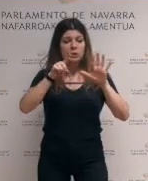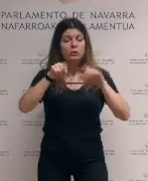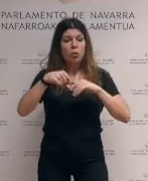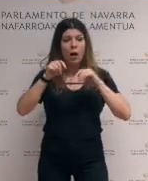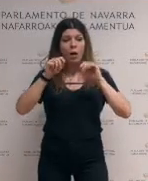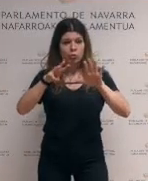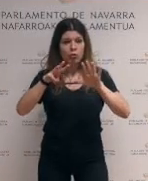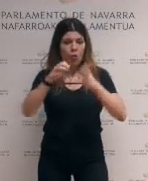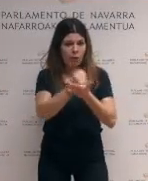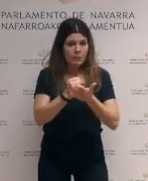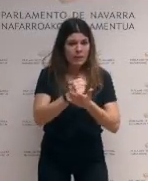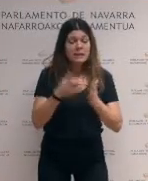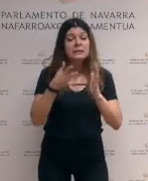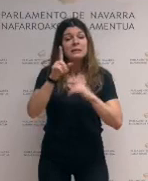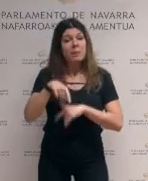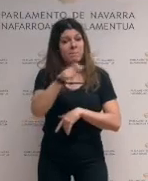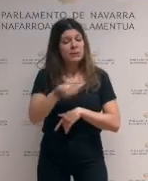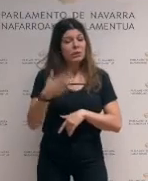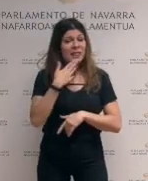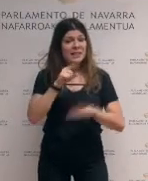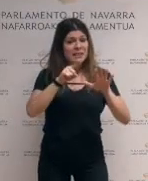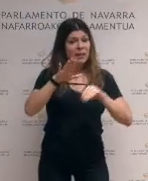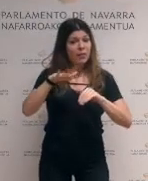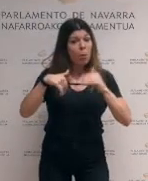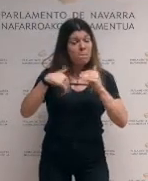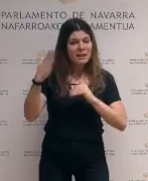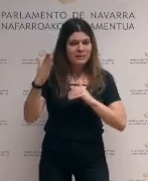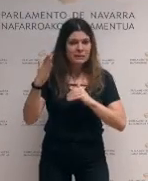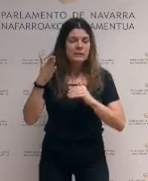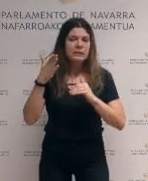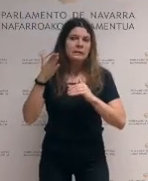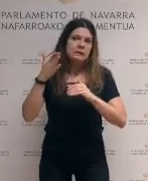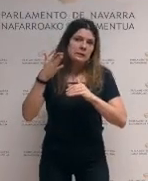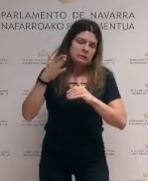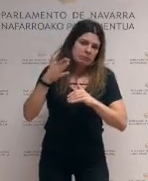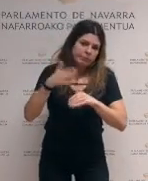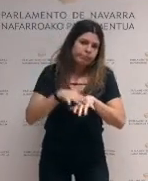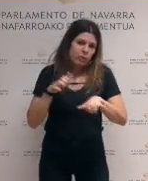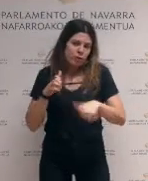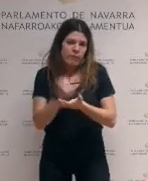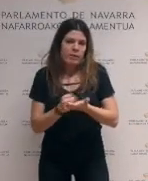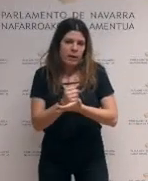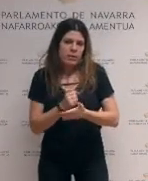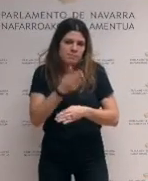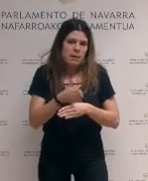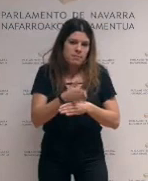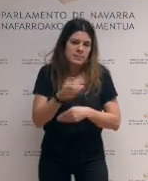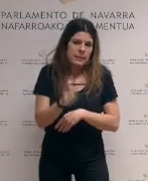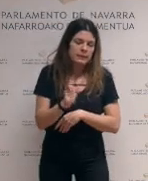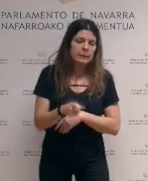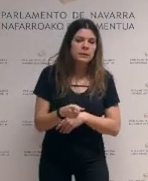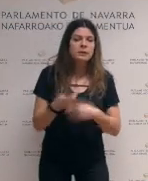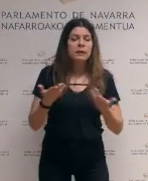que las personas mayores de 65 años, que sobre un plano teórico son las que más utilizan la farmacia, bueno, así como en España hay